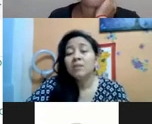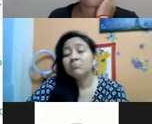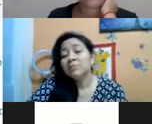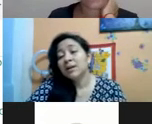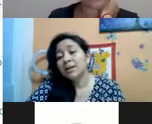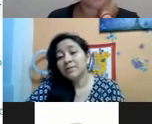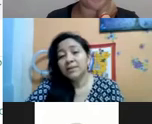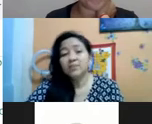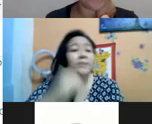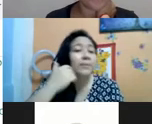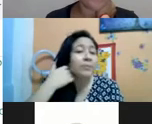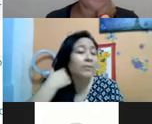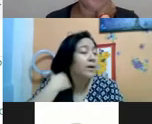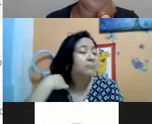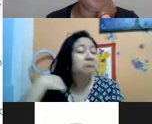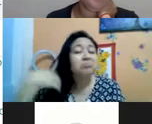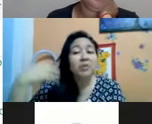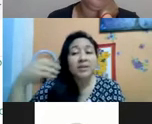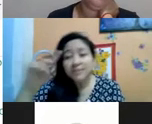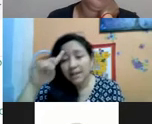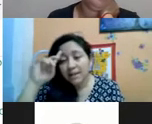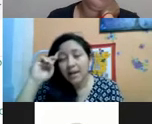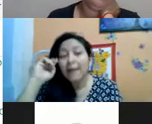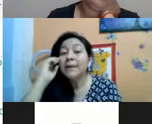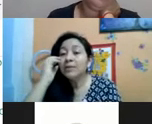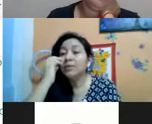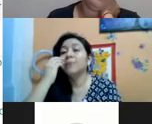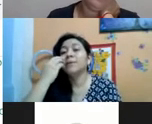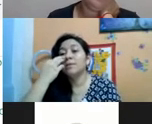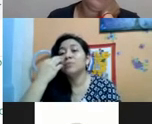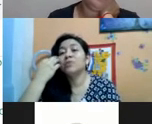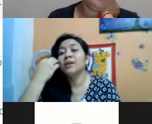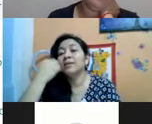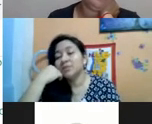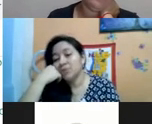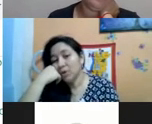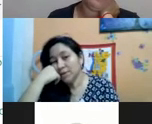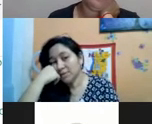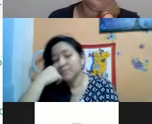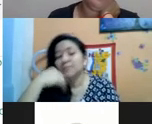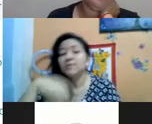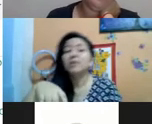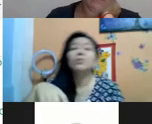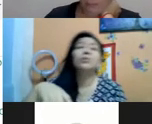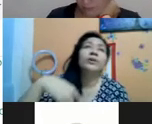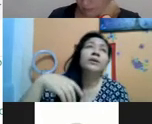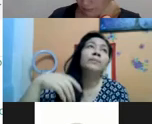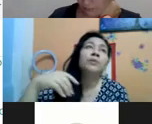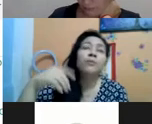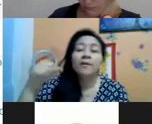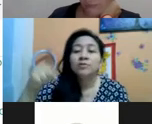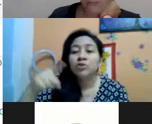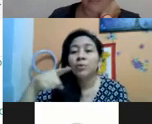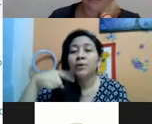y la calificación para aprobar no es necesaria a menos que vayamos a usar restricciones, ¿sí? Cuando, por